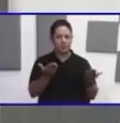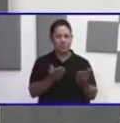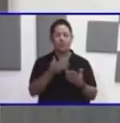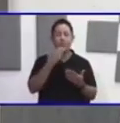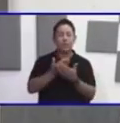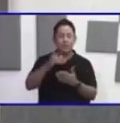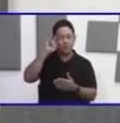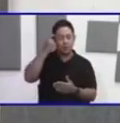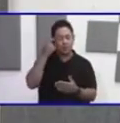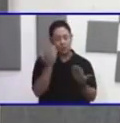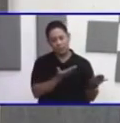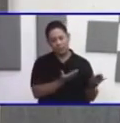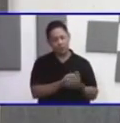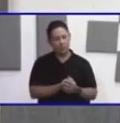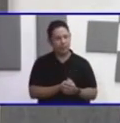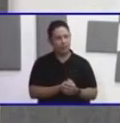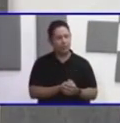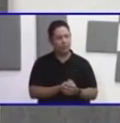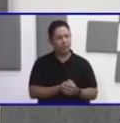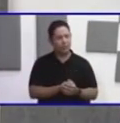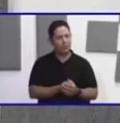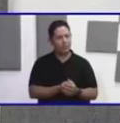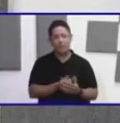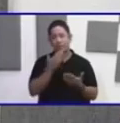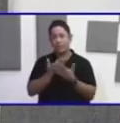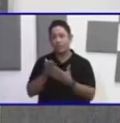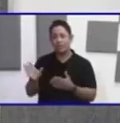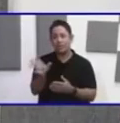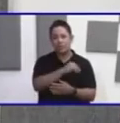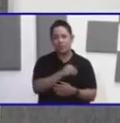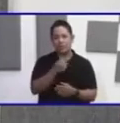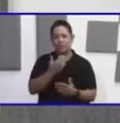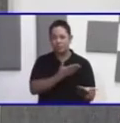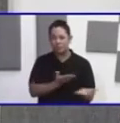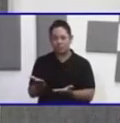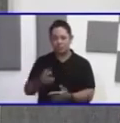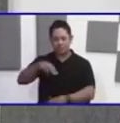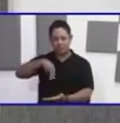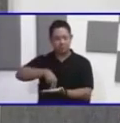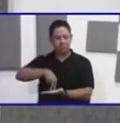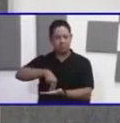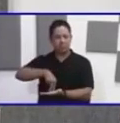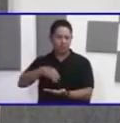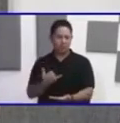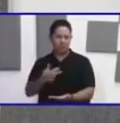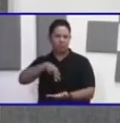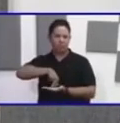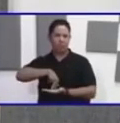Gracias, señor gobernador. Muchas gracias por brindarme la oportunidad de estar aquí hoy.